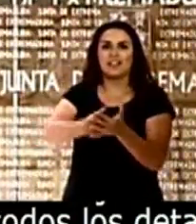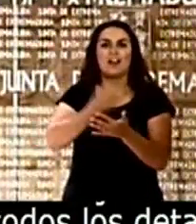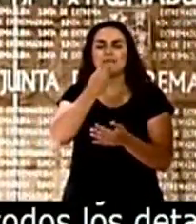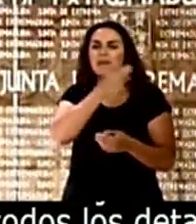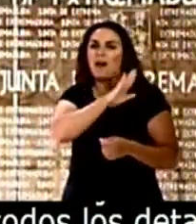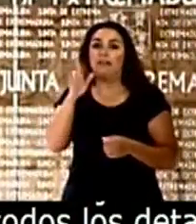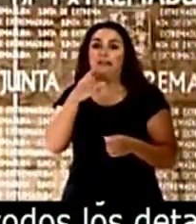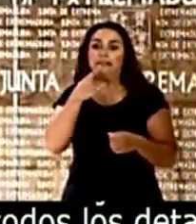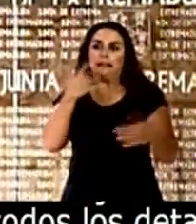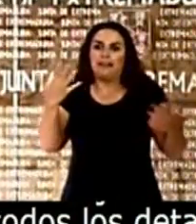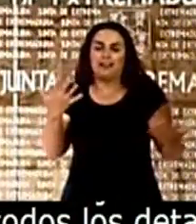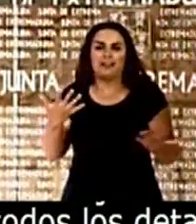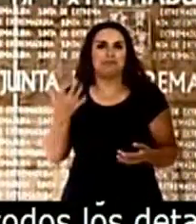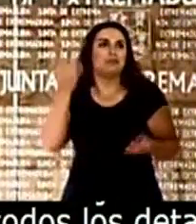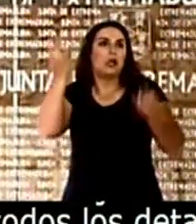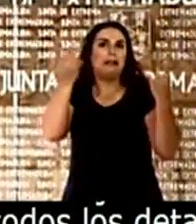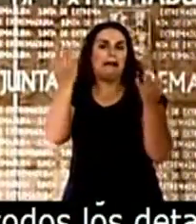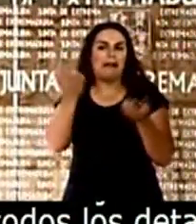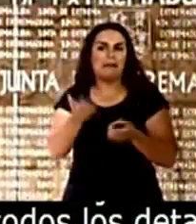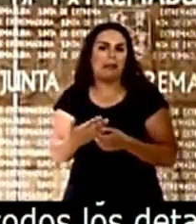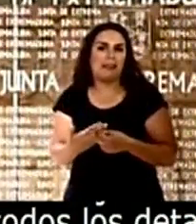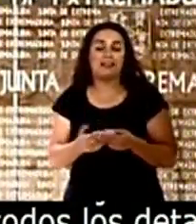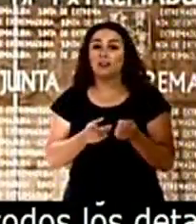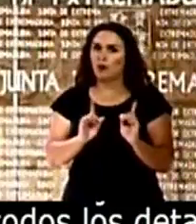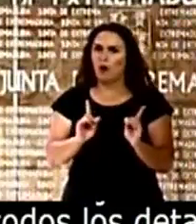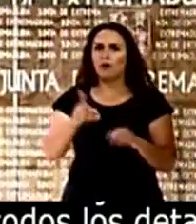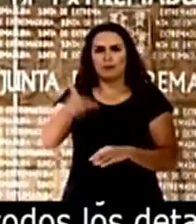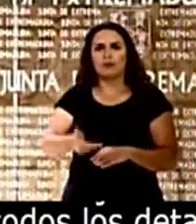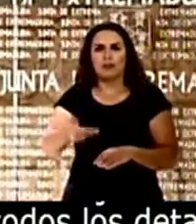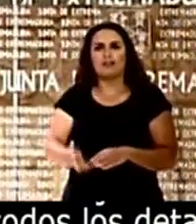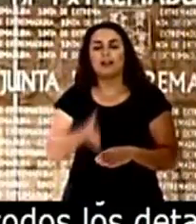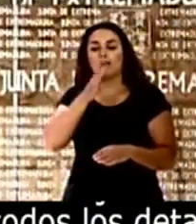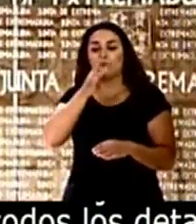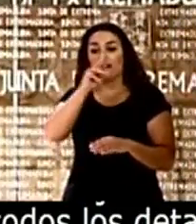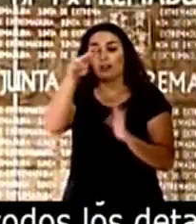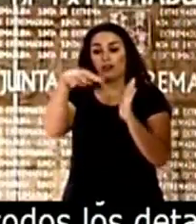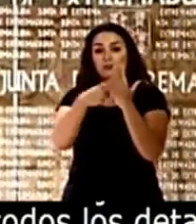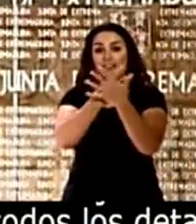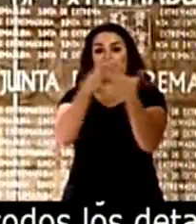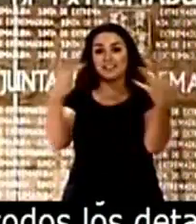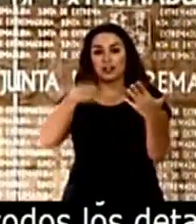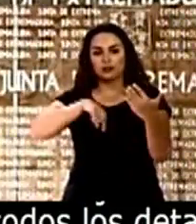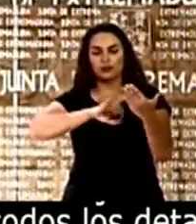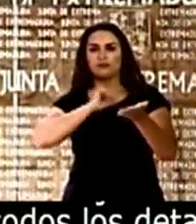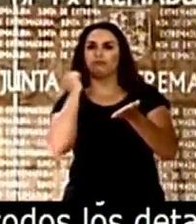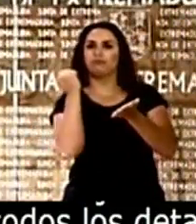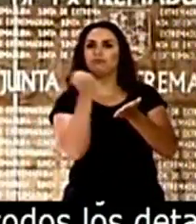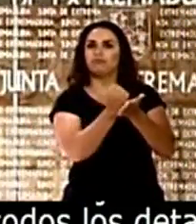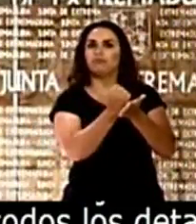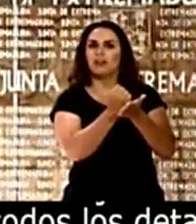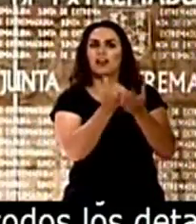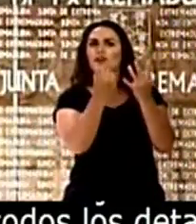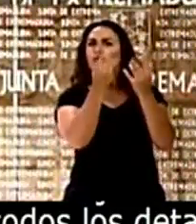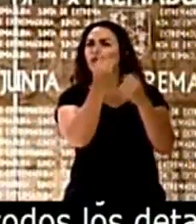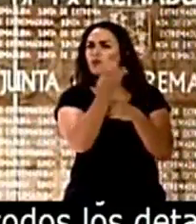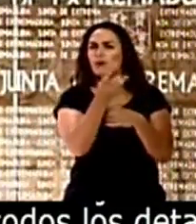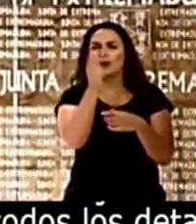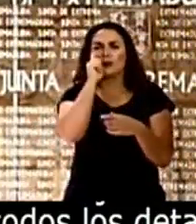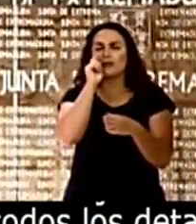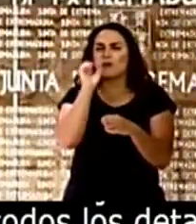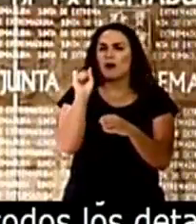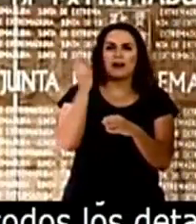y parece poca cosa, pero es muy importante que el año 2017 hayamos registrado las mejores cifras de